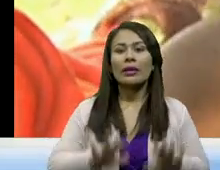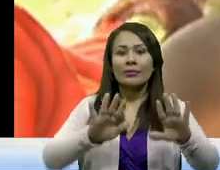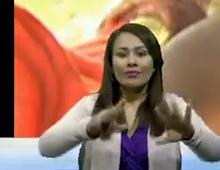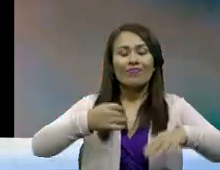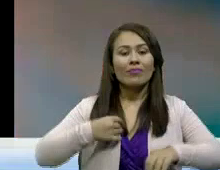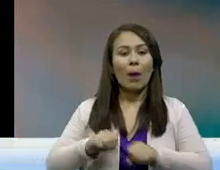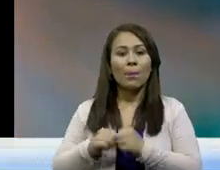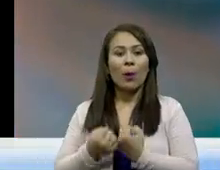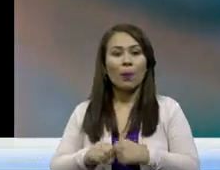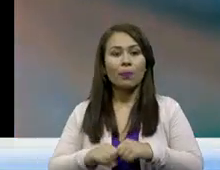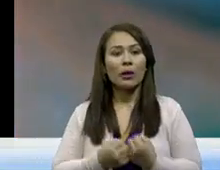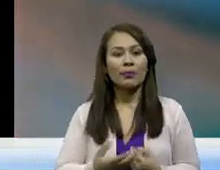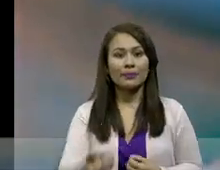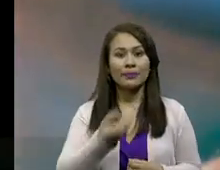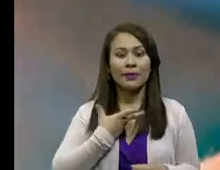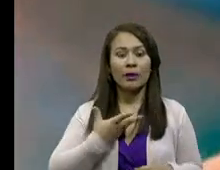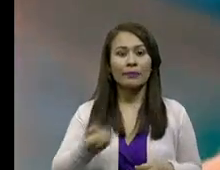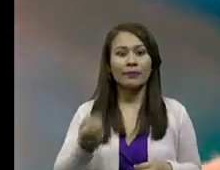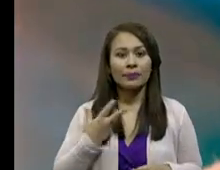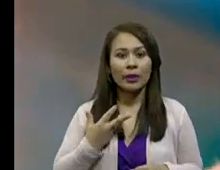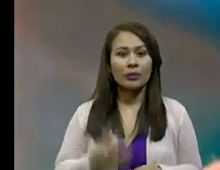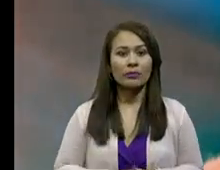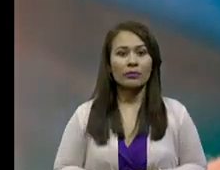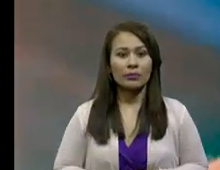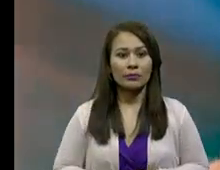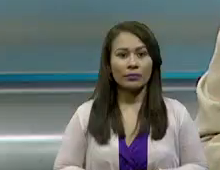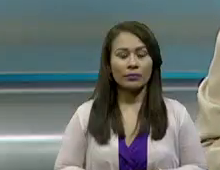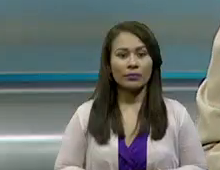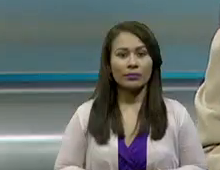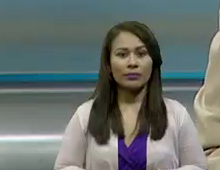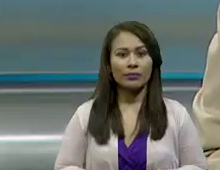quebró. Informó José Morales.